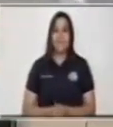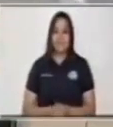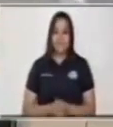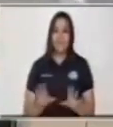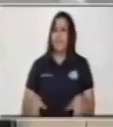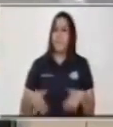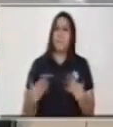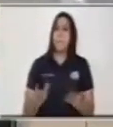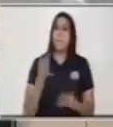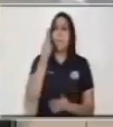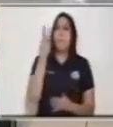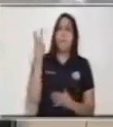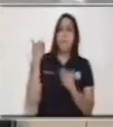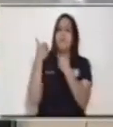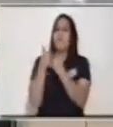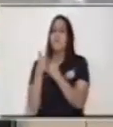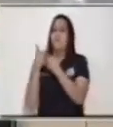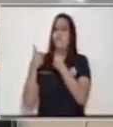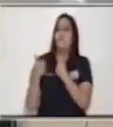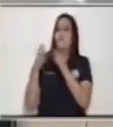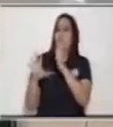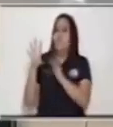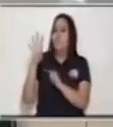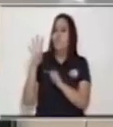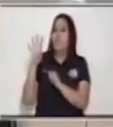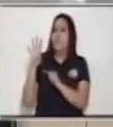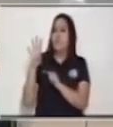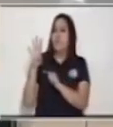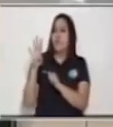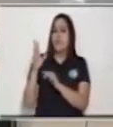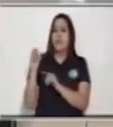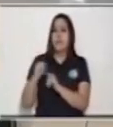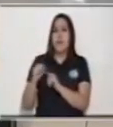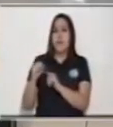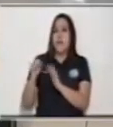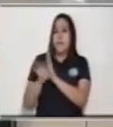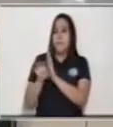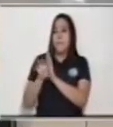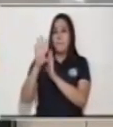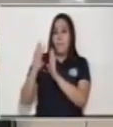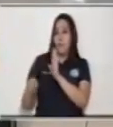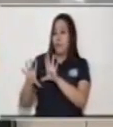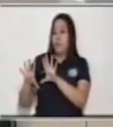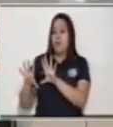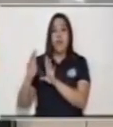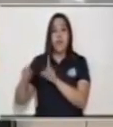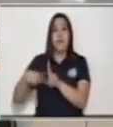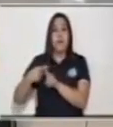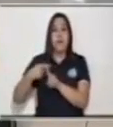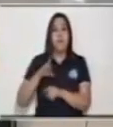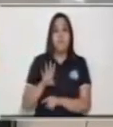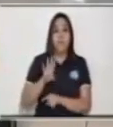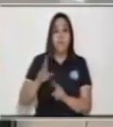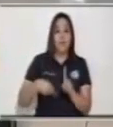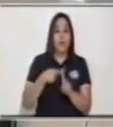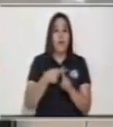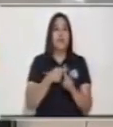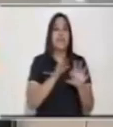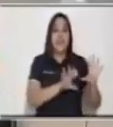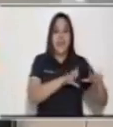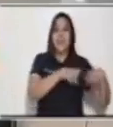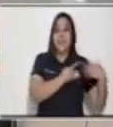¿Qué pasa si solo descompongo el 14? 10 más 4 más